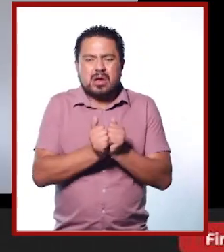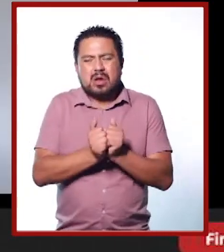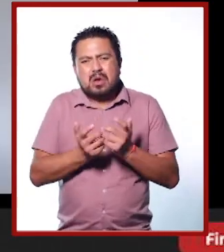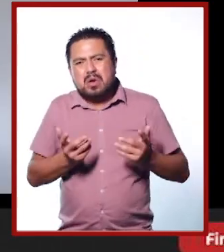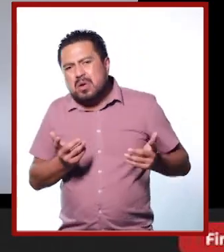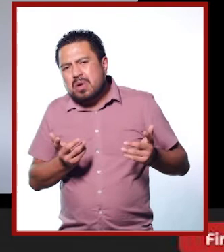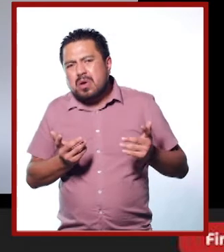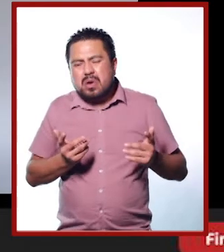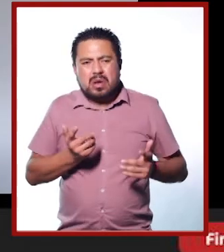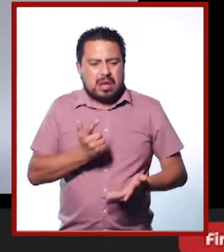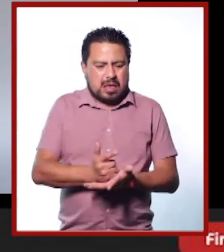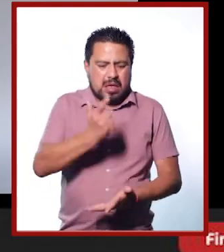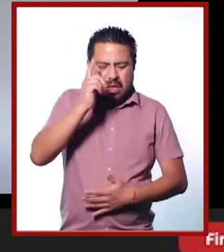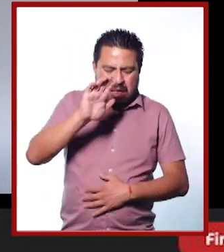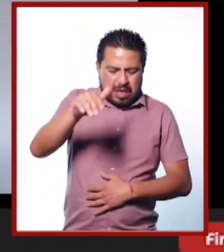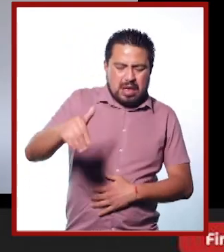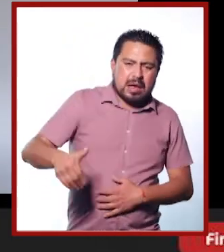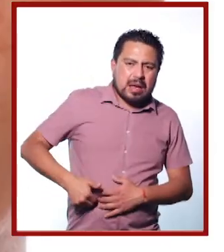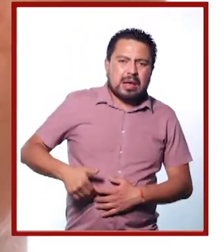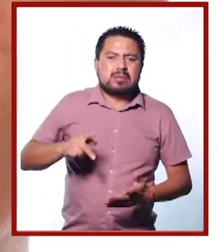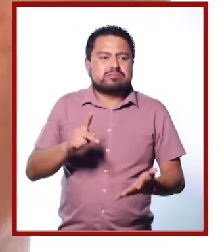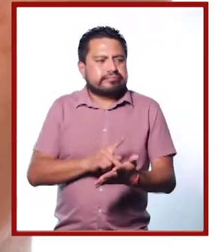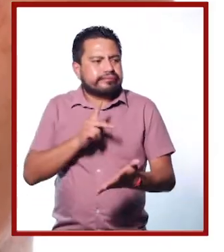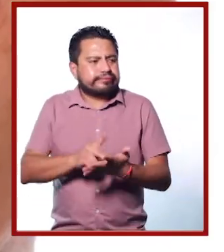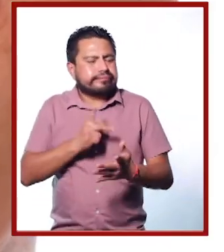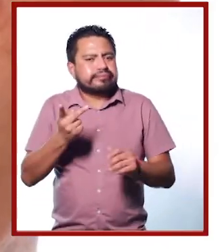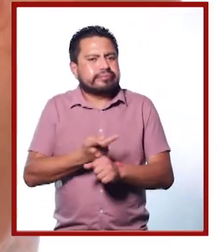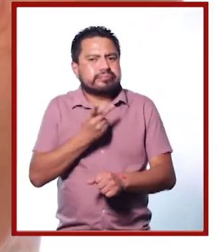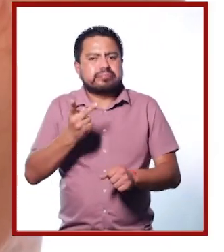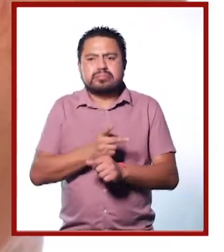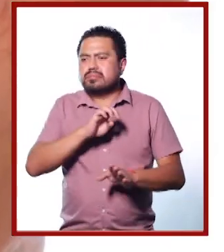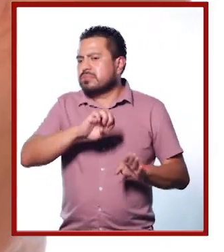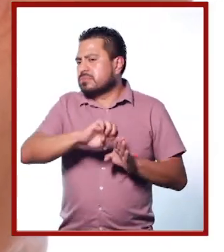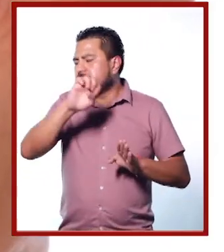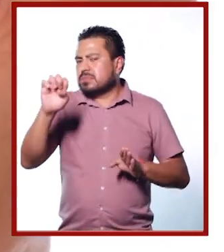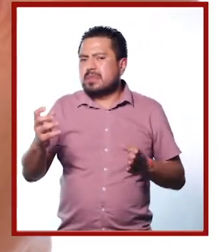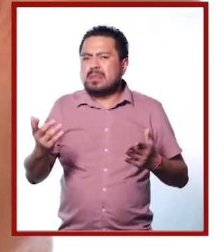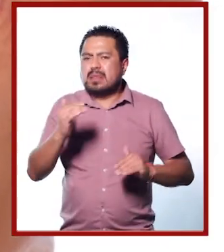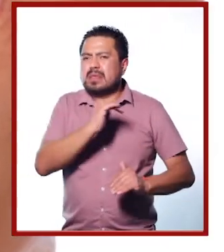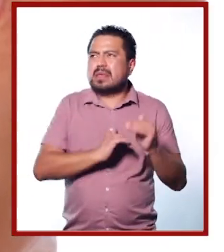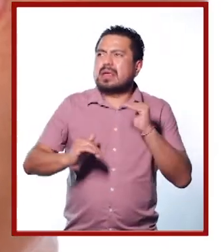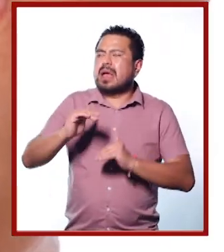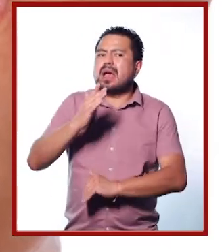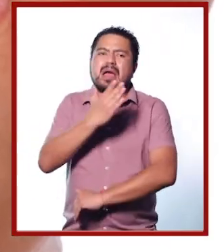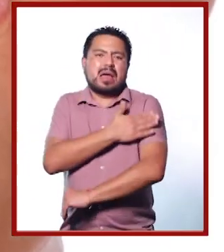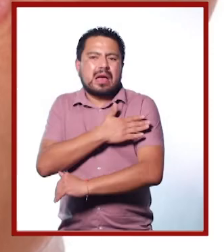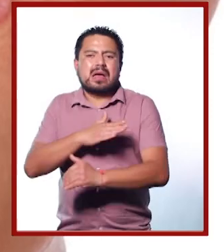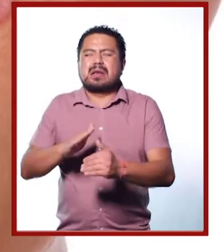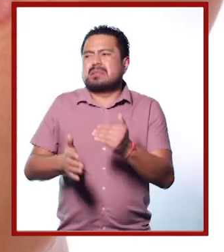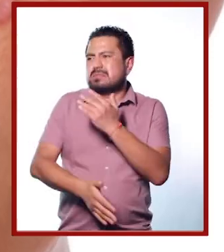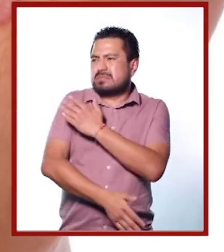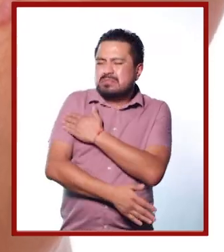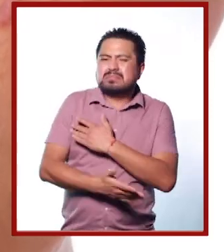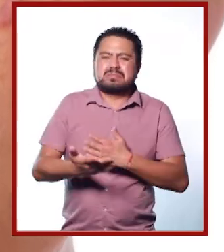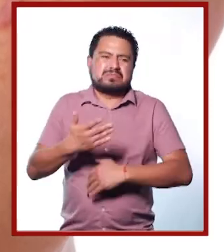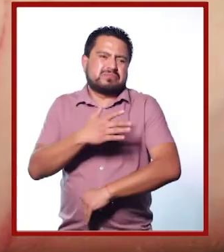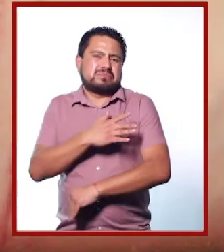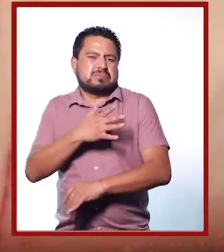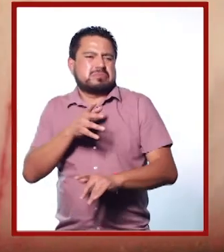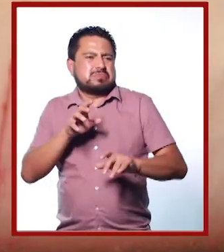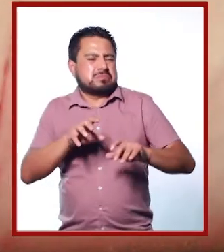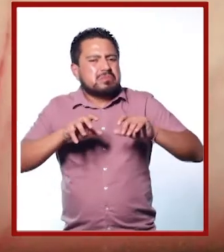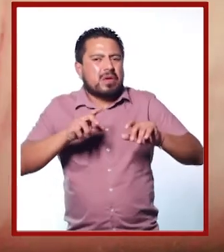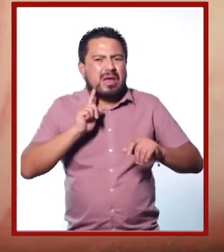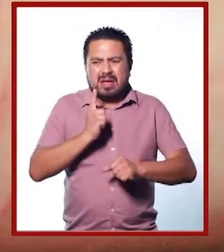Las autolesiones muchas veces ocurren, por ejemplo, en la parte alta de los brazos o de los muslos. Entonces,